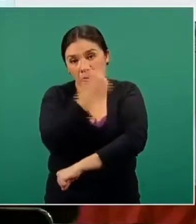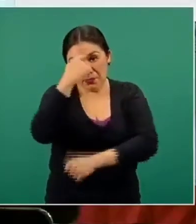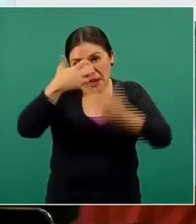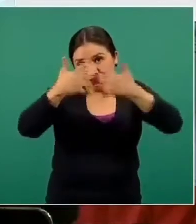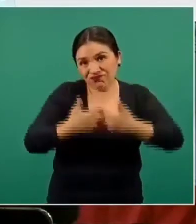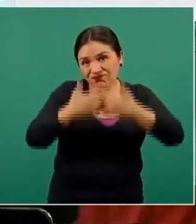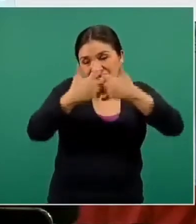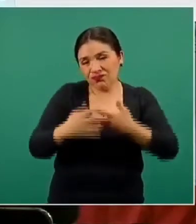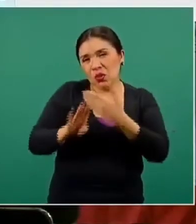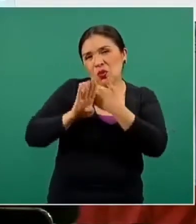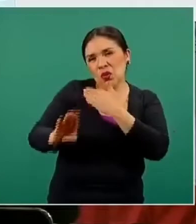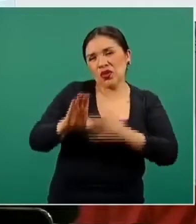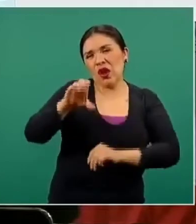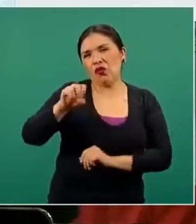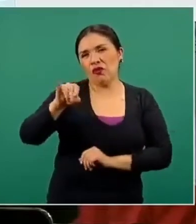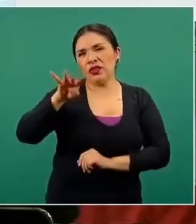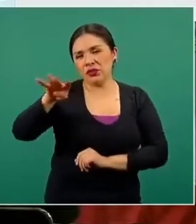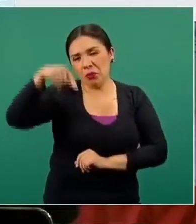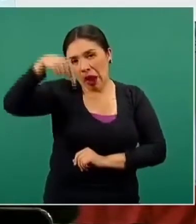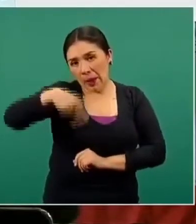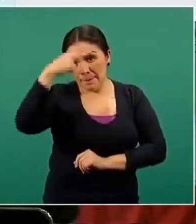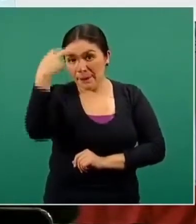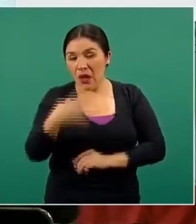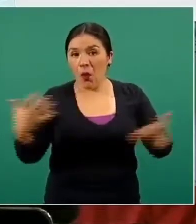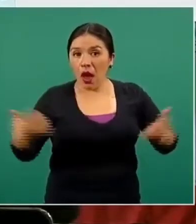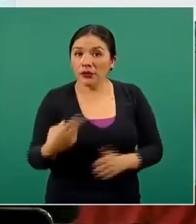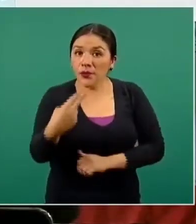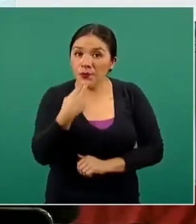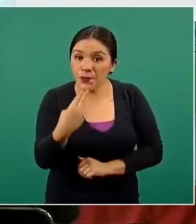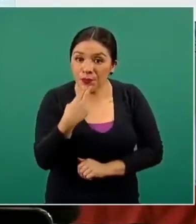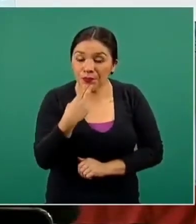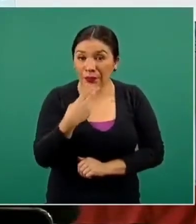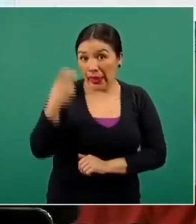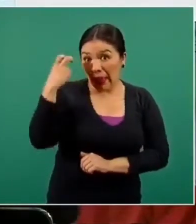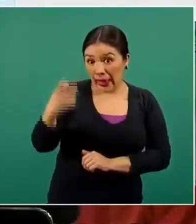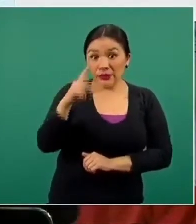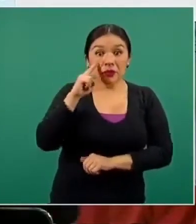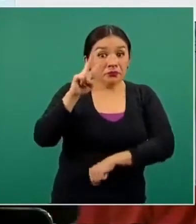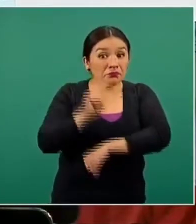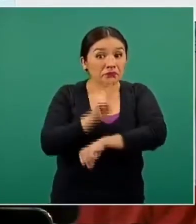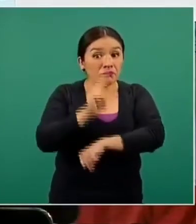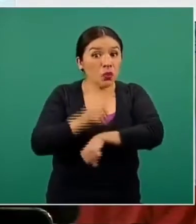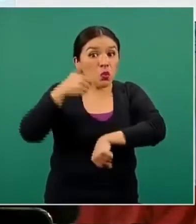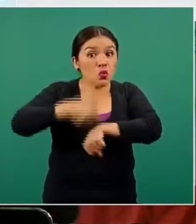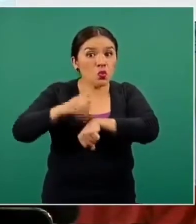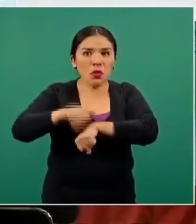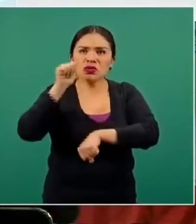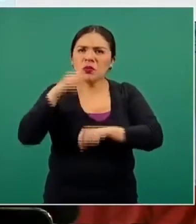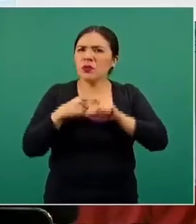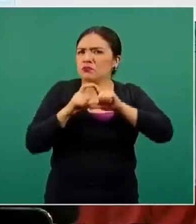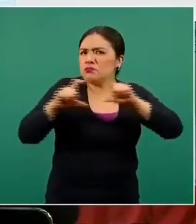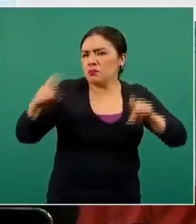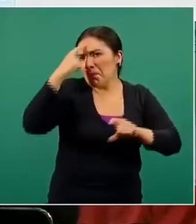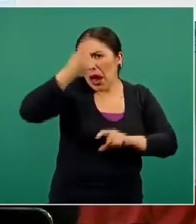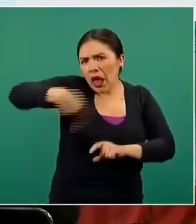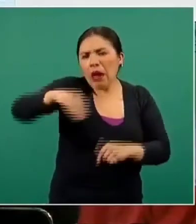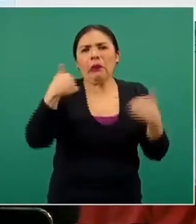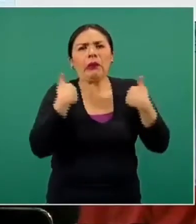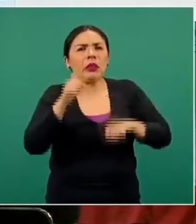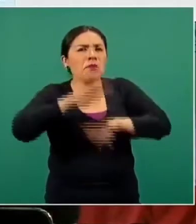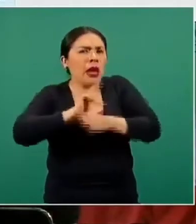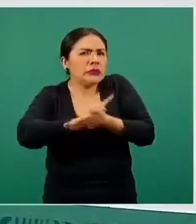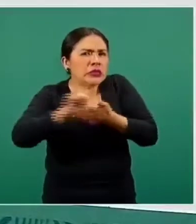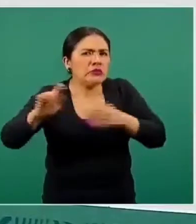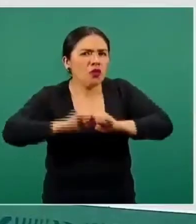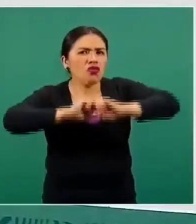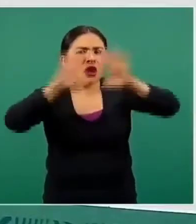la COVID-19 y que utilizamos en México. Este número no lo pierdan de vista, siempre lo ponemos por absoluta transparencia, y es